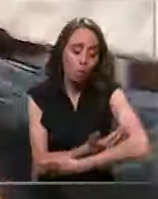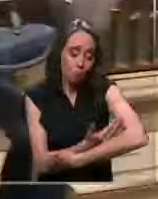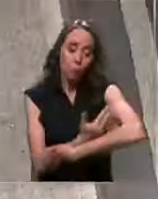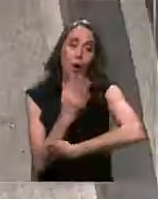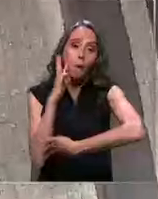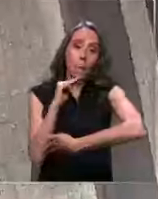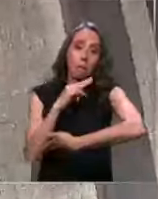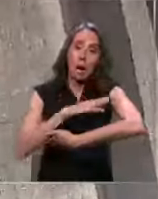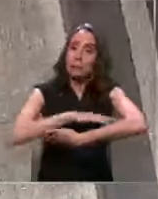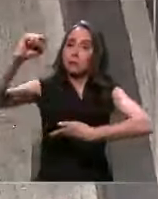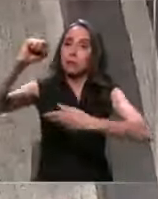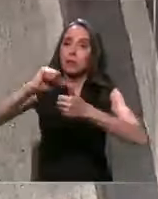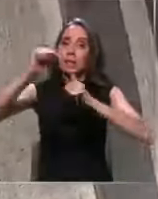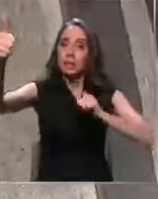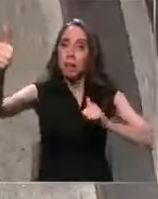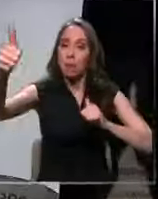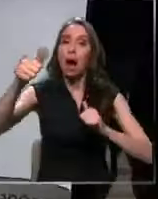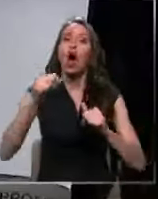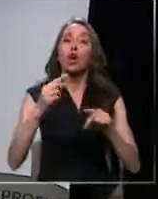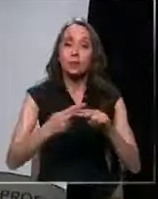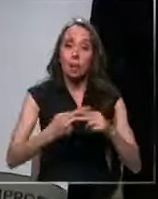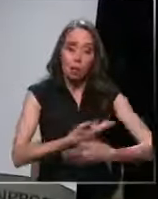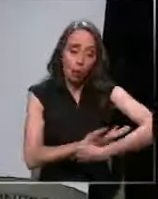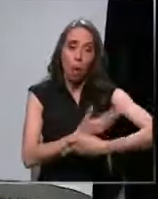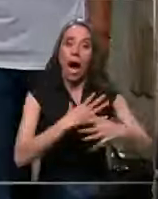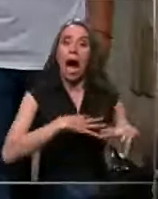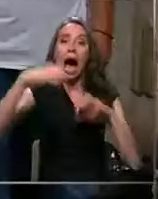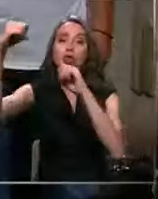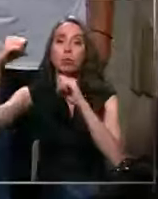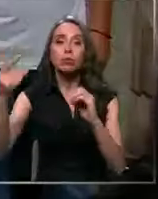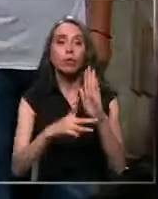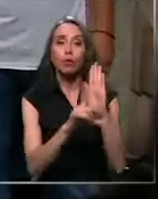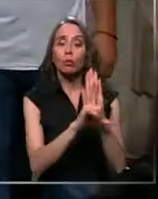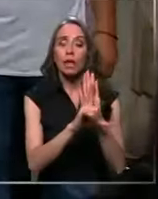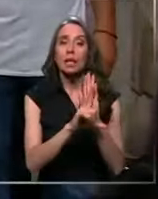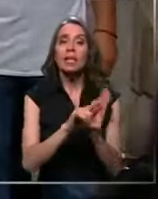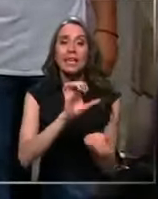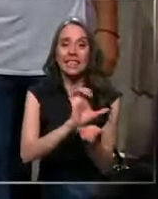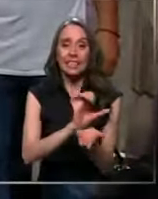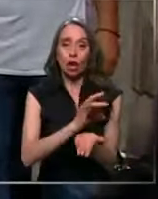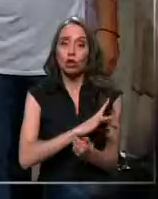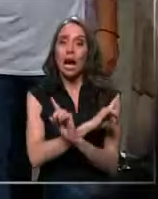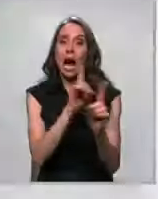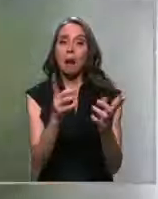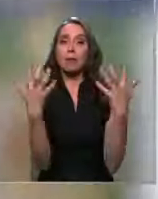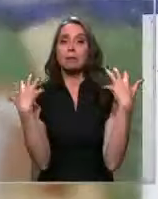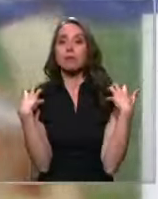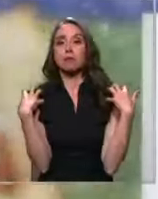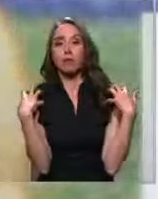las adopciones irregulares en nuestro país. Un tema del que el Estado jamás se ha hecho cargo.